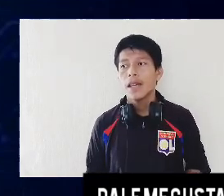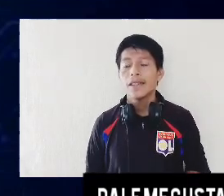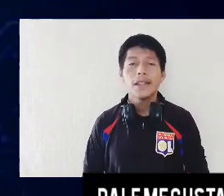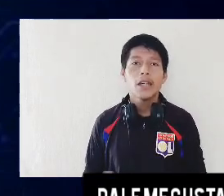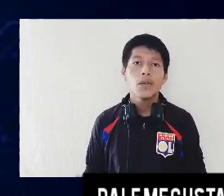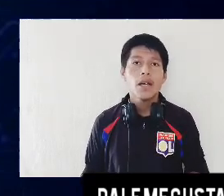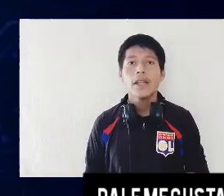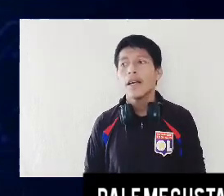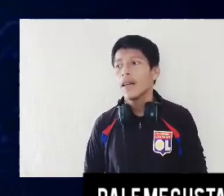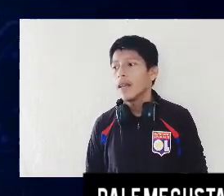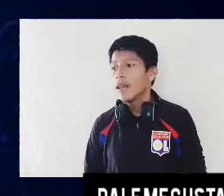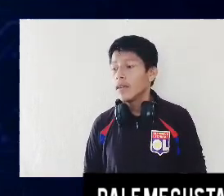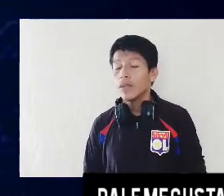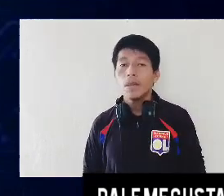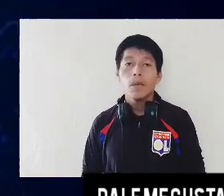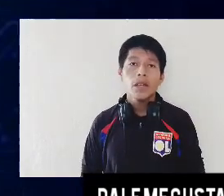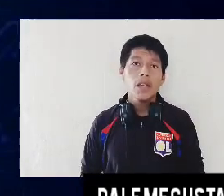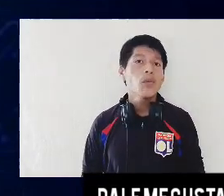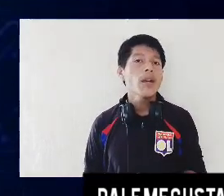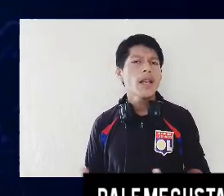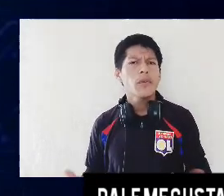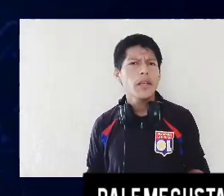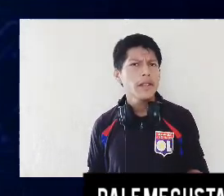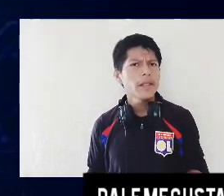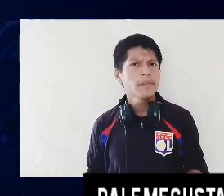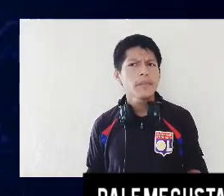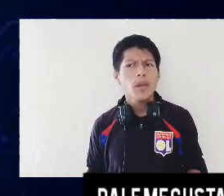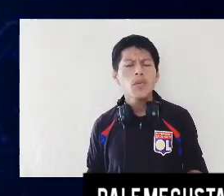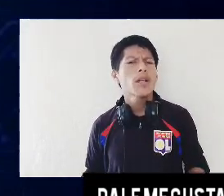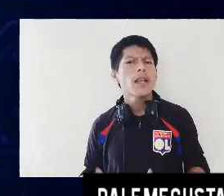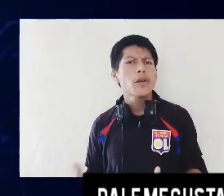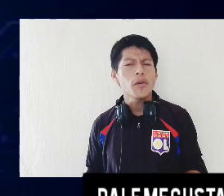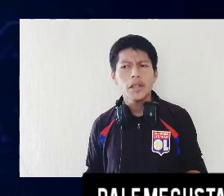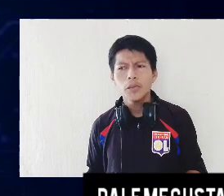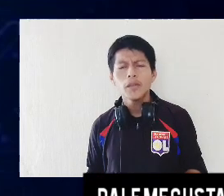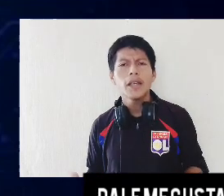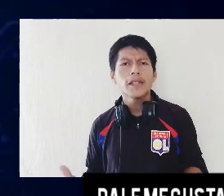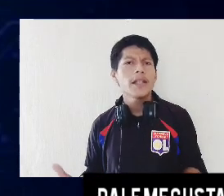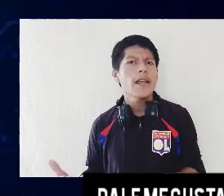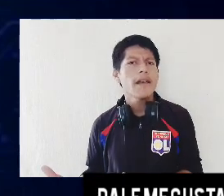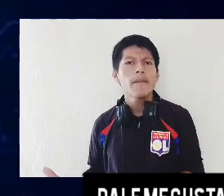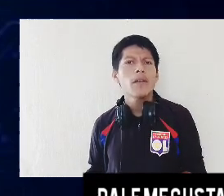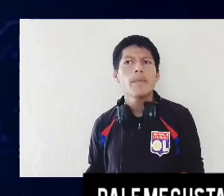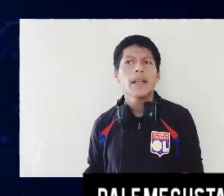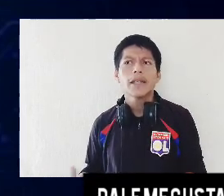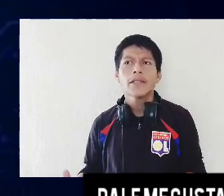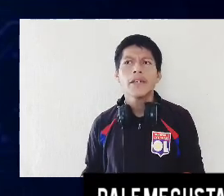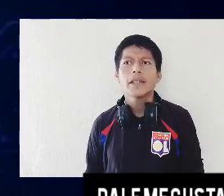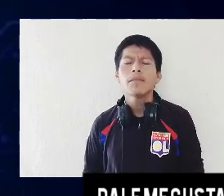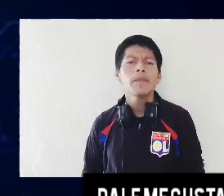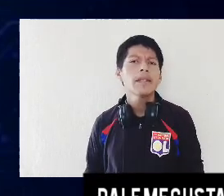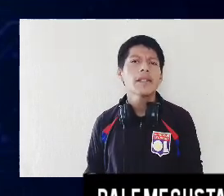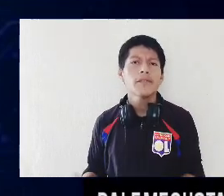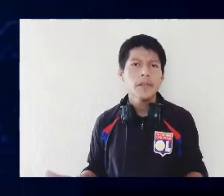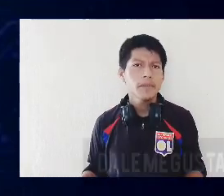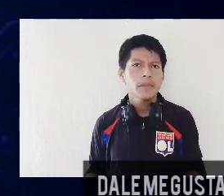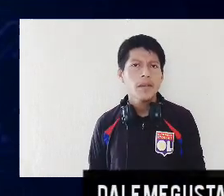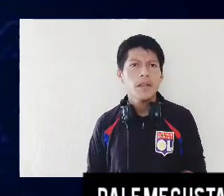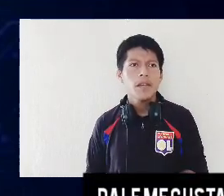buzón, o sea, y sigue enojada, no sé por qué. Nunca la violenté, nunca la corrí, nunca le hice nada malo para que se fuera,